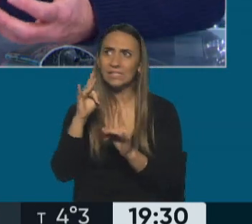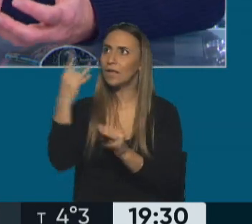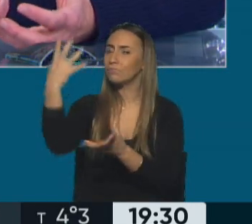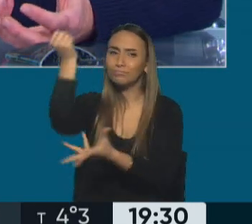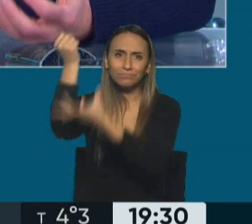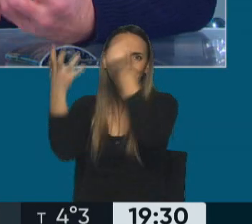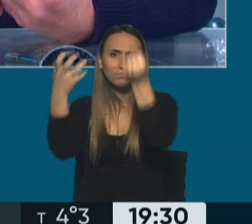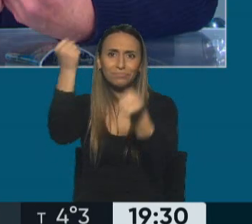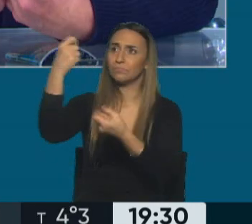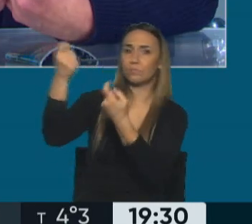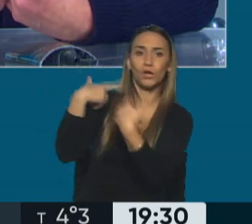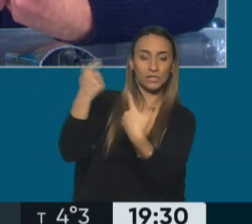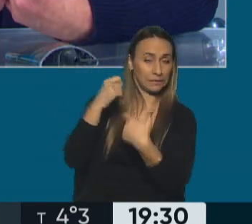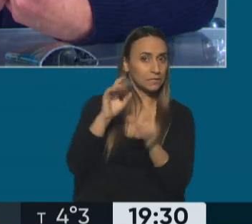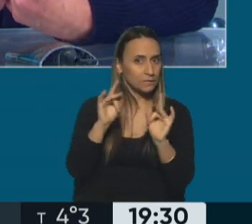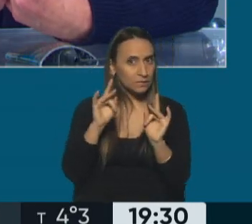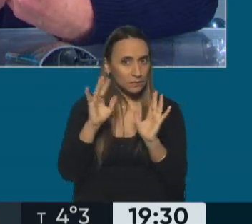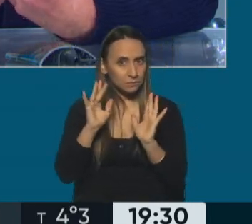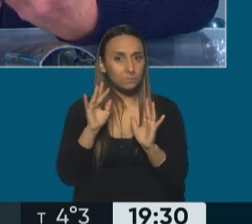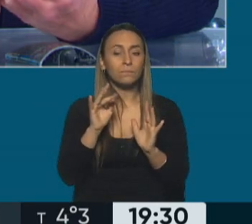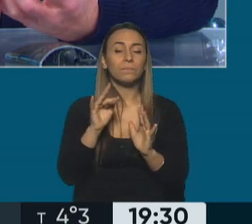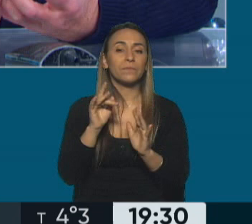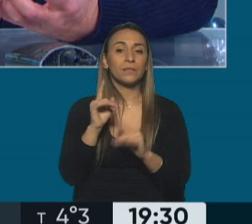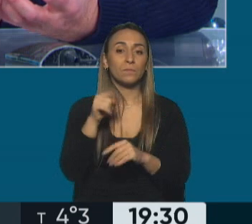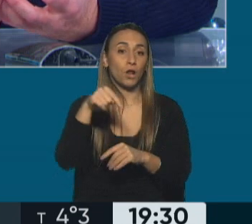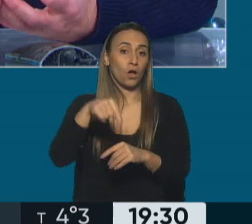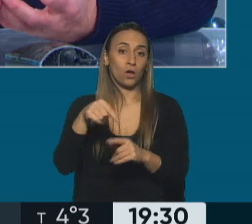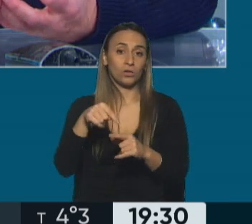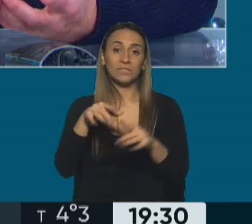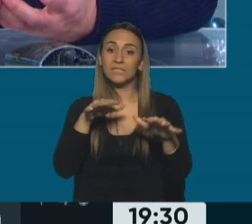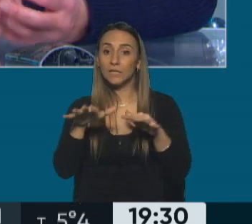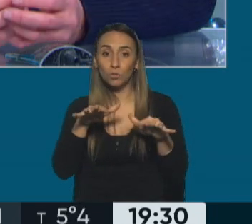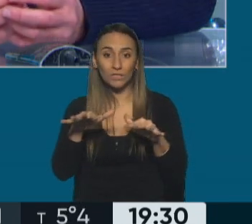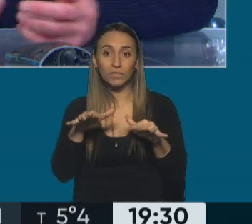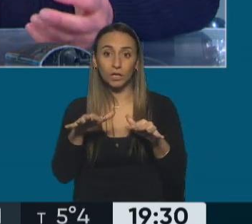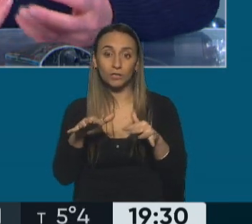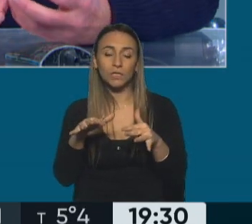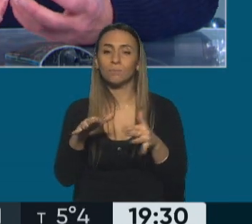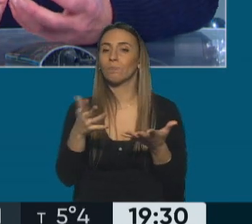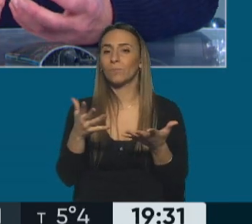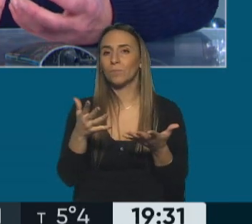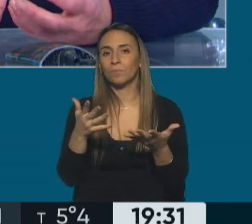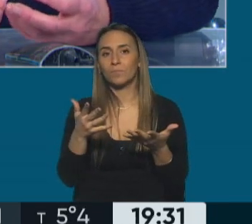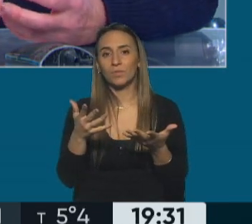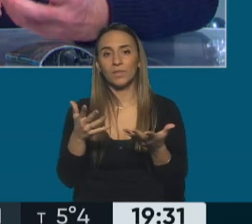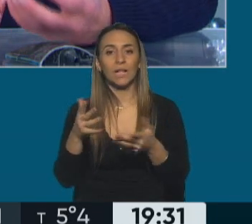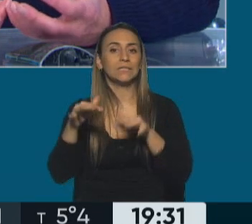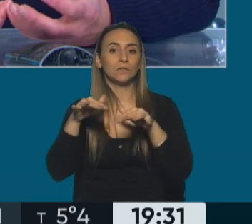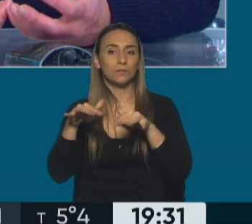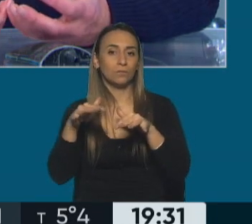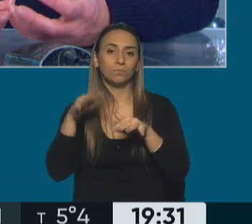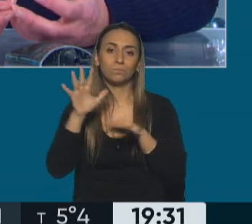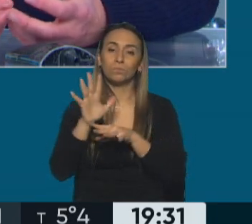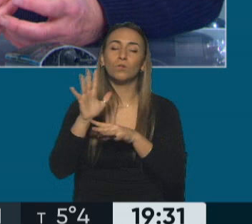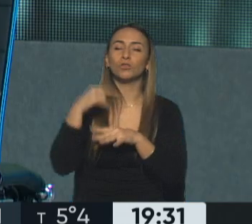¿qué ha ocurrido? Ante una situación, lo que está ocurriendo es una situación también lo podemos hablar de la profecía